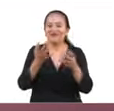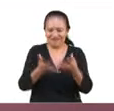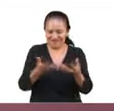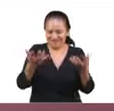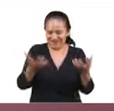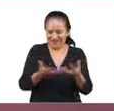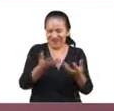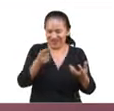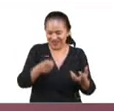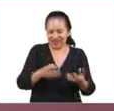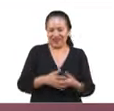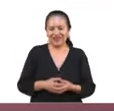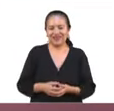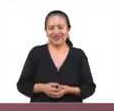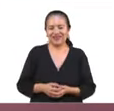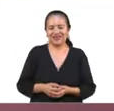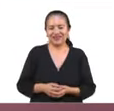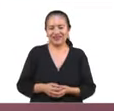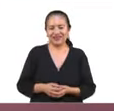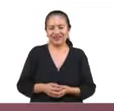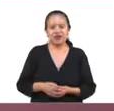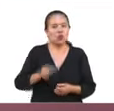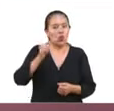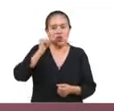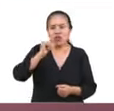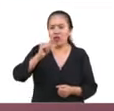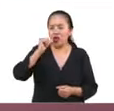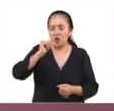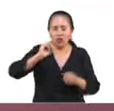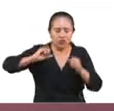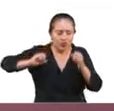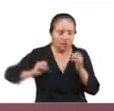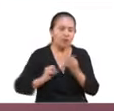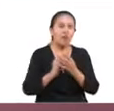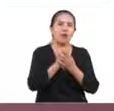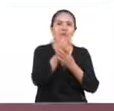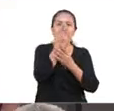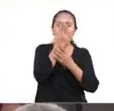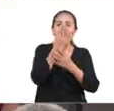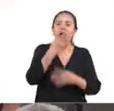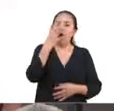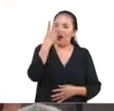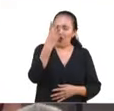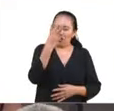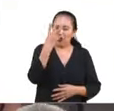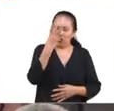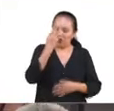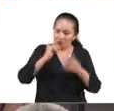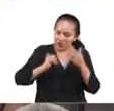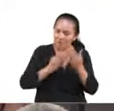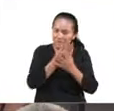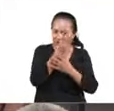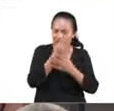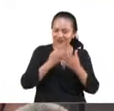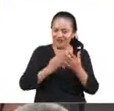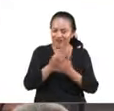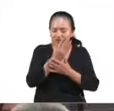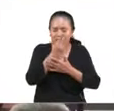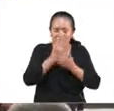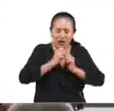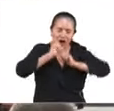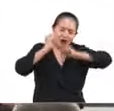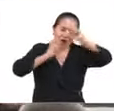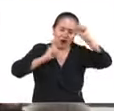Son los pies que a diario a las 4 de la mañana van y cortan la leña para preparar